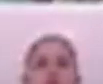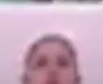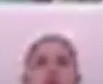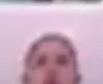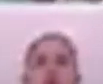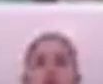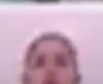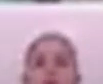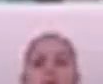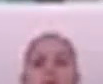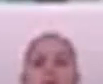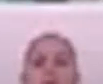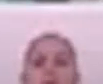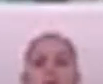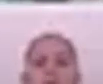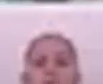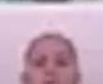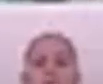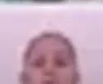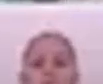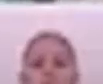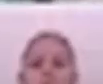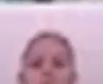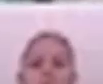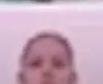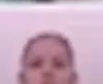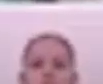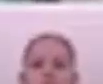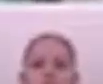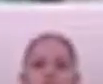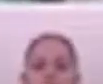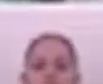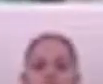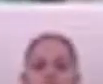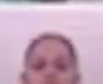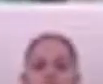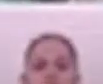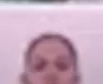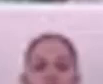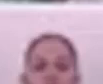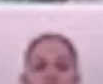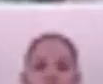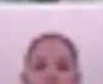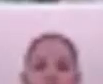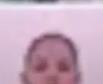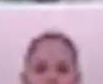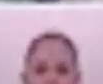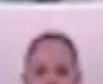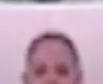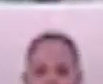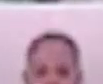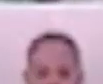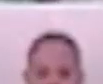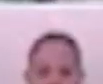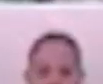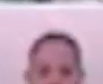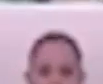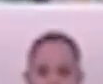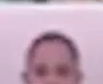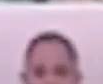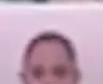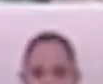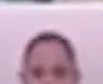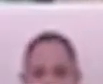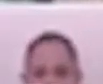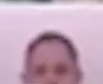legislativo del diputado Eric García quien fue procesado penalmente por el delito de falsedad ideológica luego de que fuera señalado por Alejandro Mason por